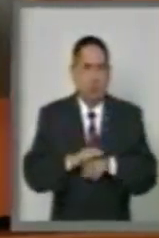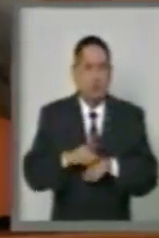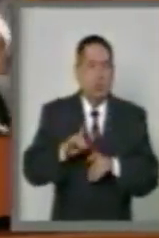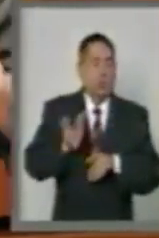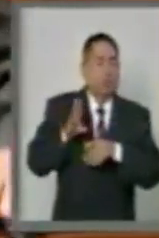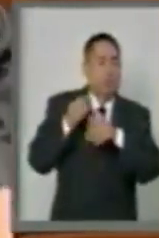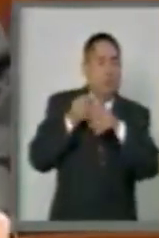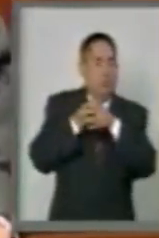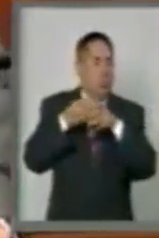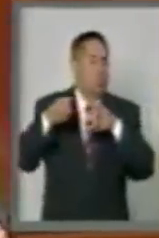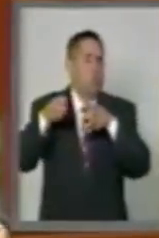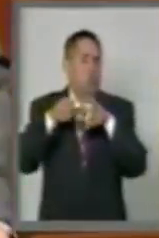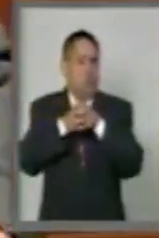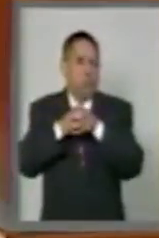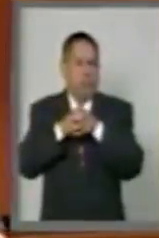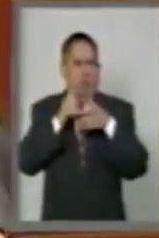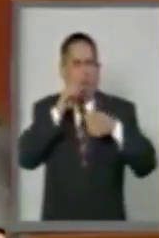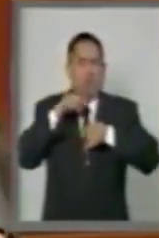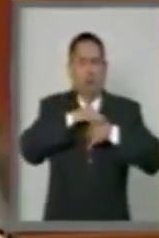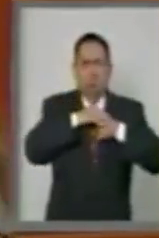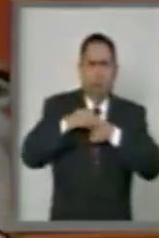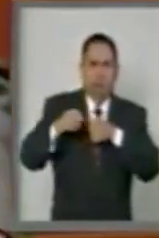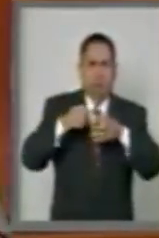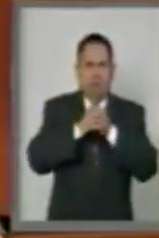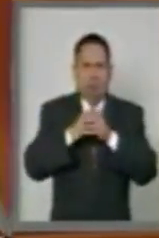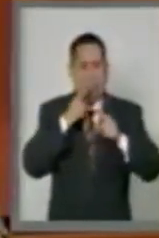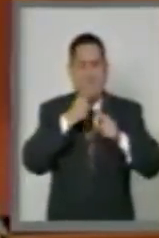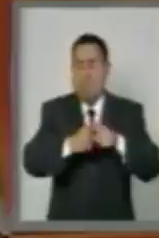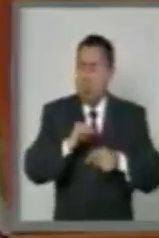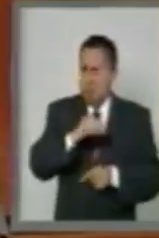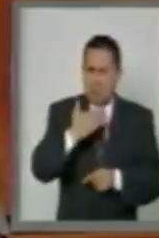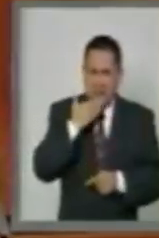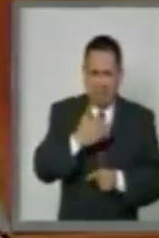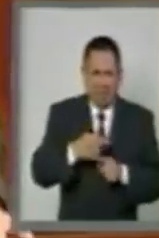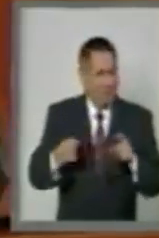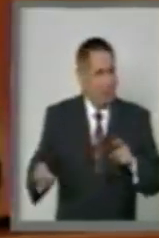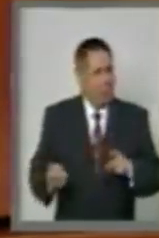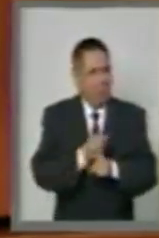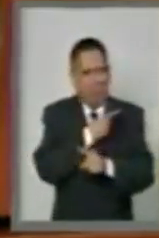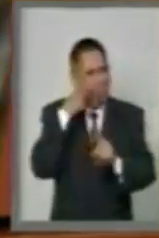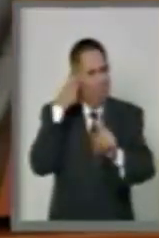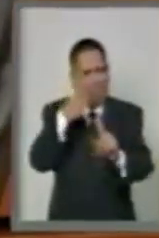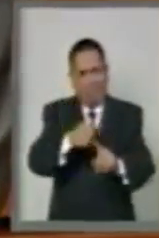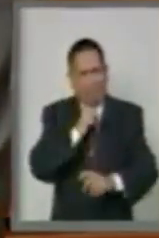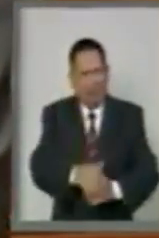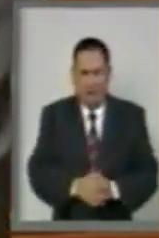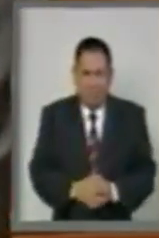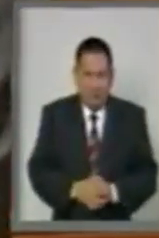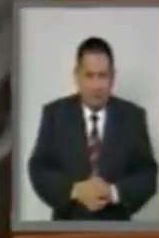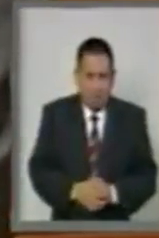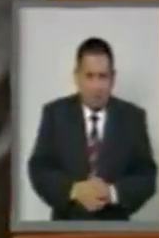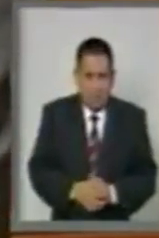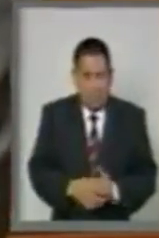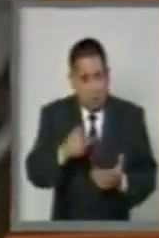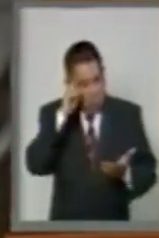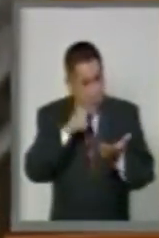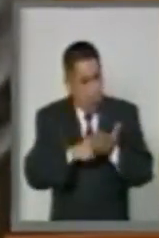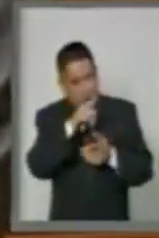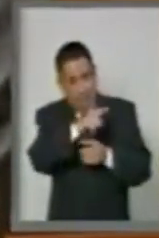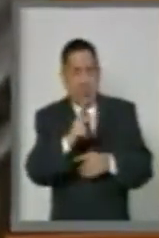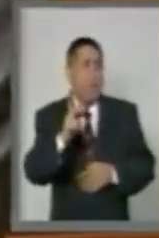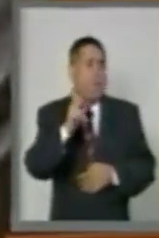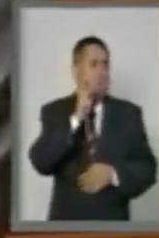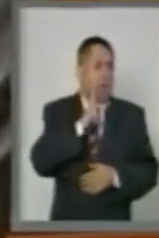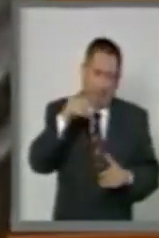cúpulas enseguida votaron por ese despropósito. ¿Usted cree que con el hundimiento de